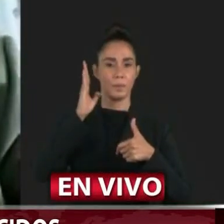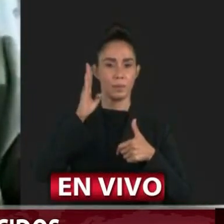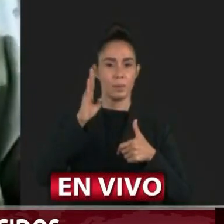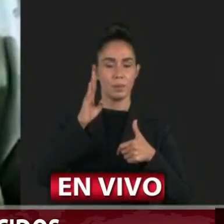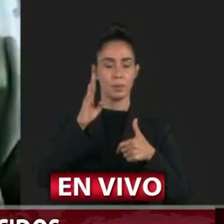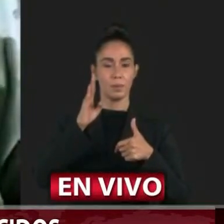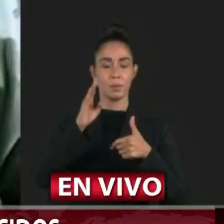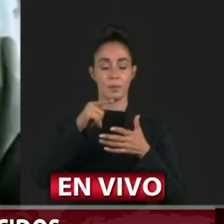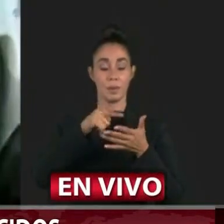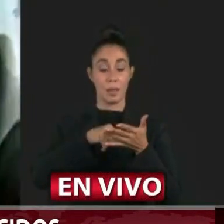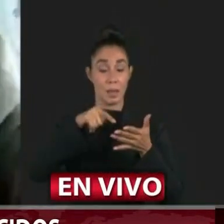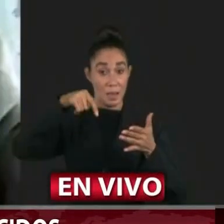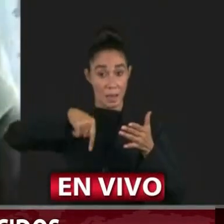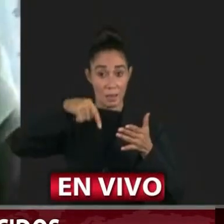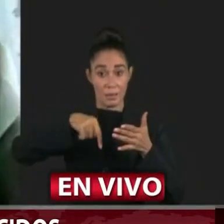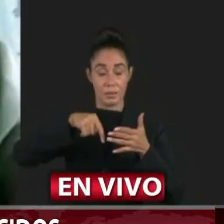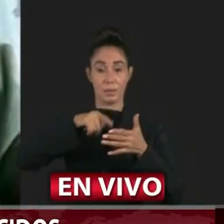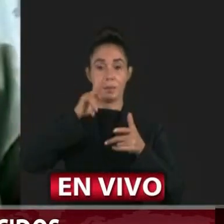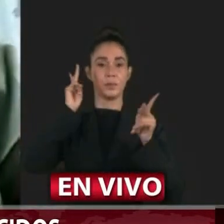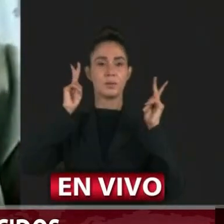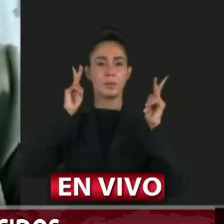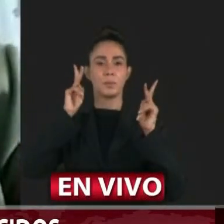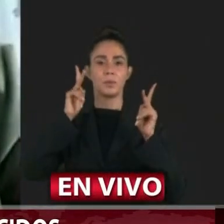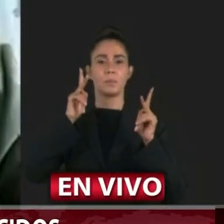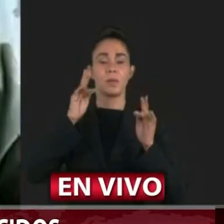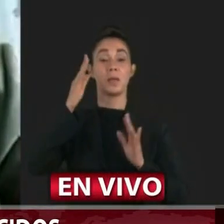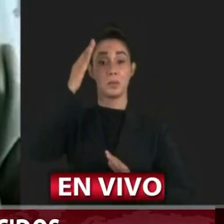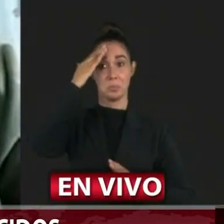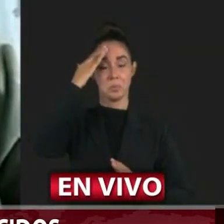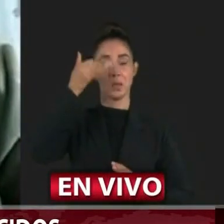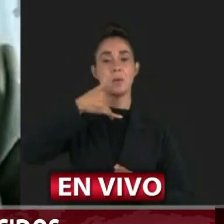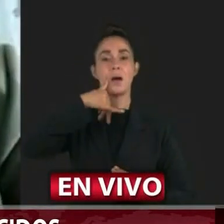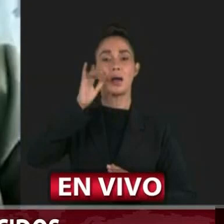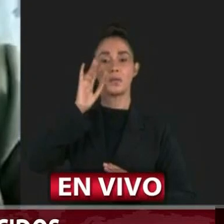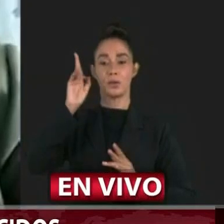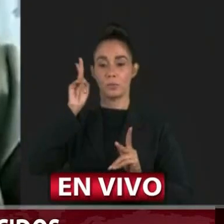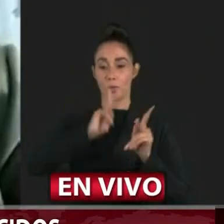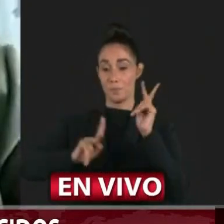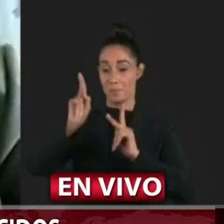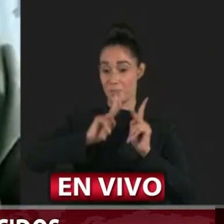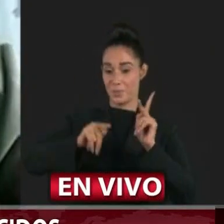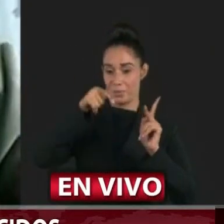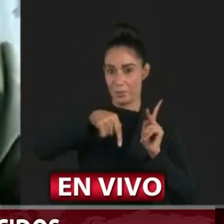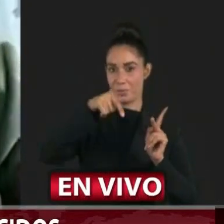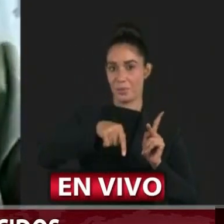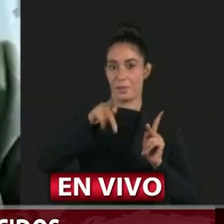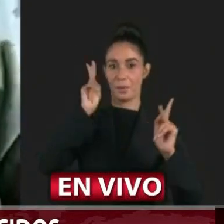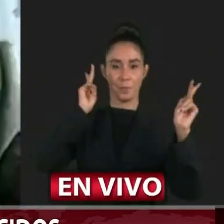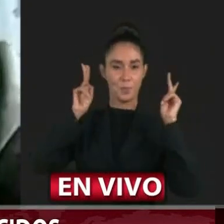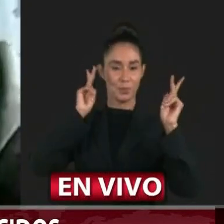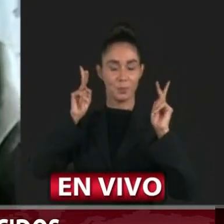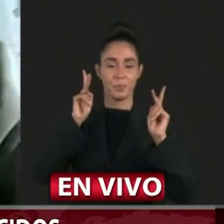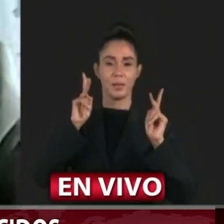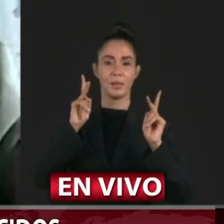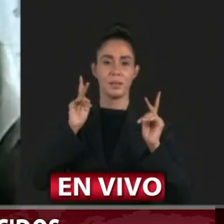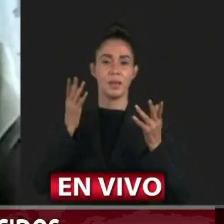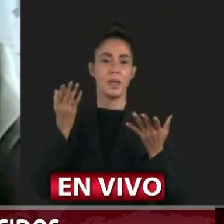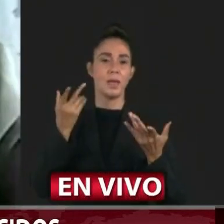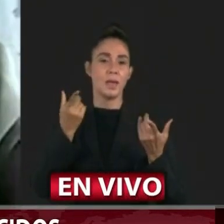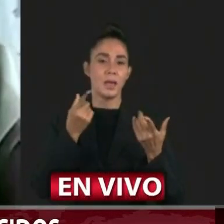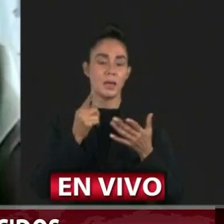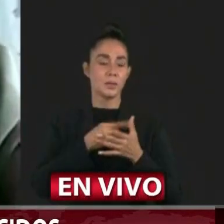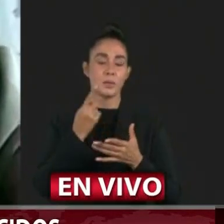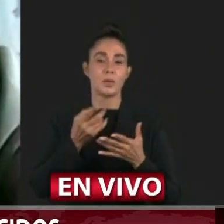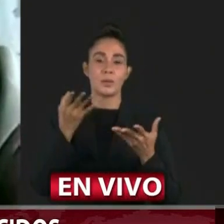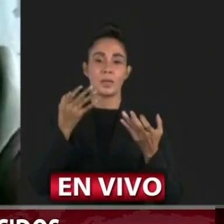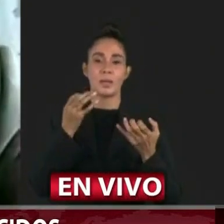en lo que respecta a esta provincia. Sabemos que ayer usted pues hizo un recorrido por toda la provincia de Puerto Plata y queremos saber pues